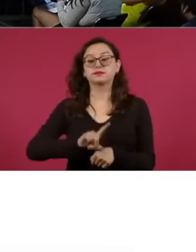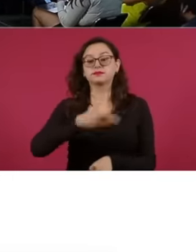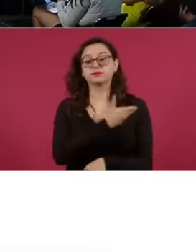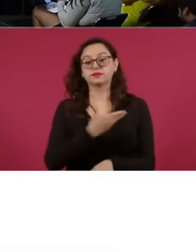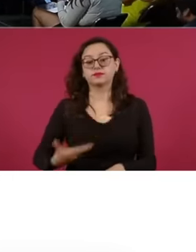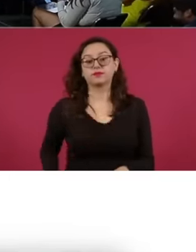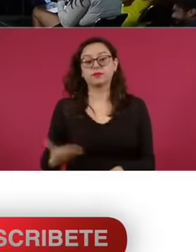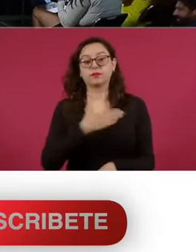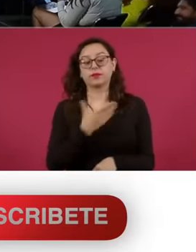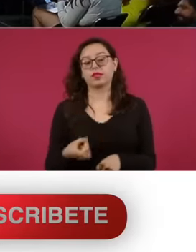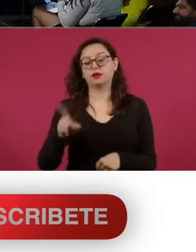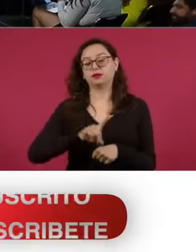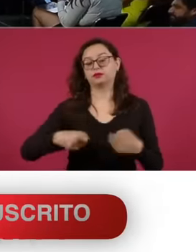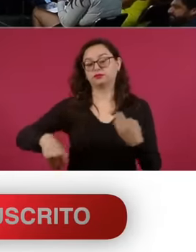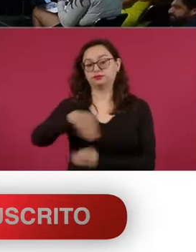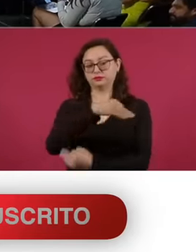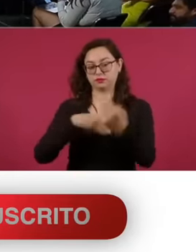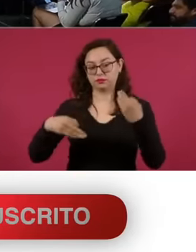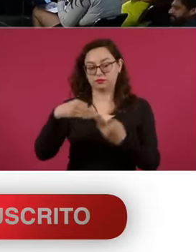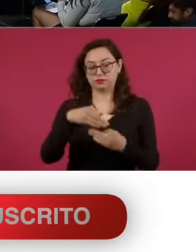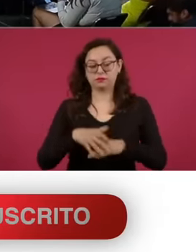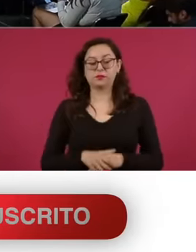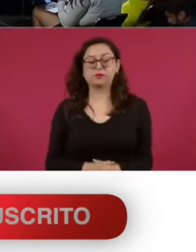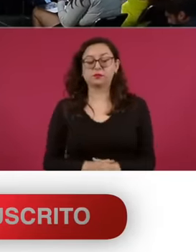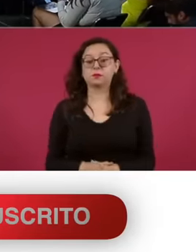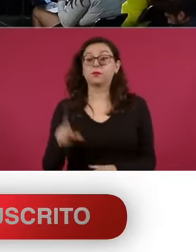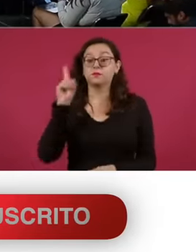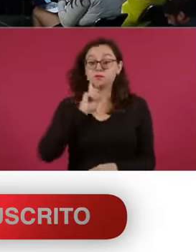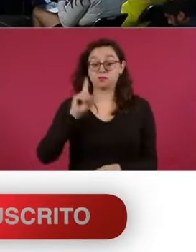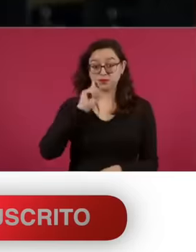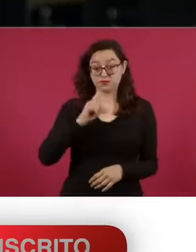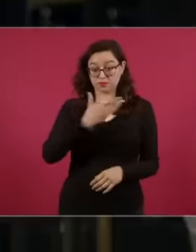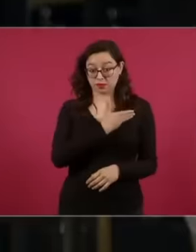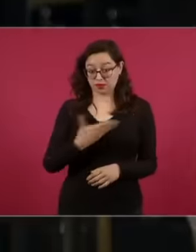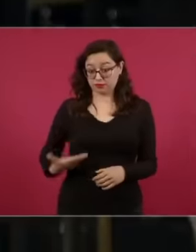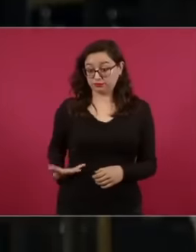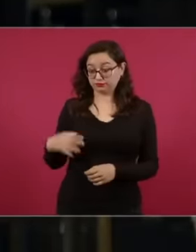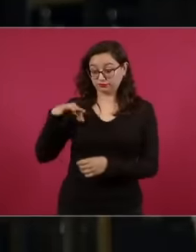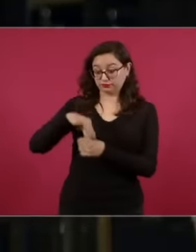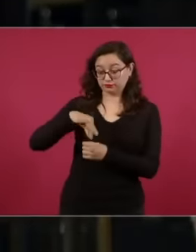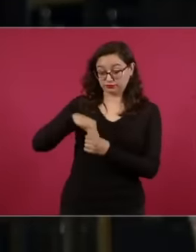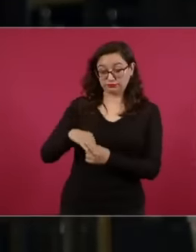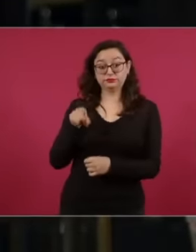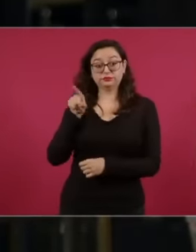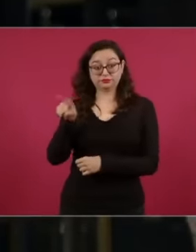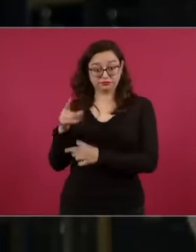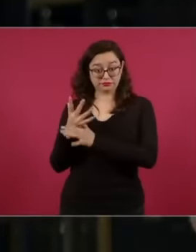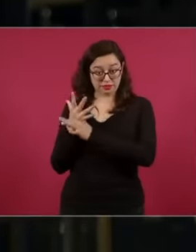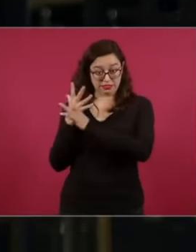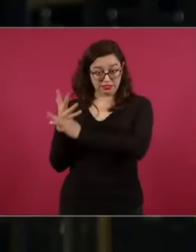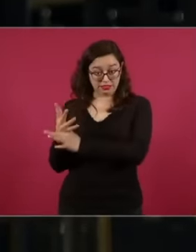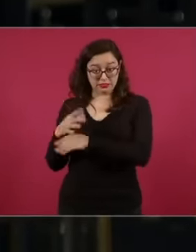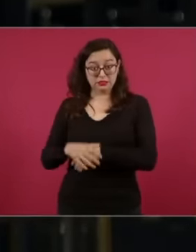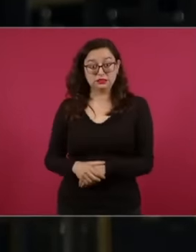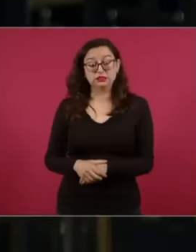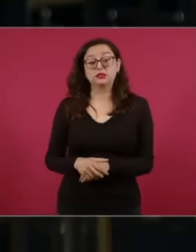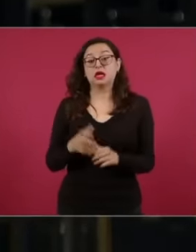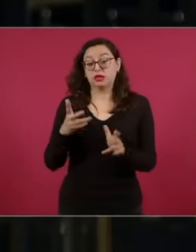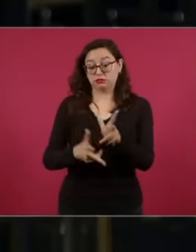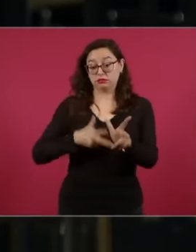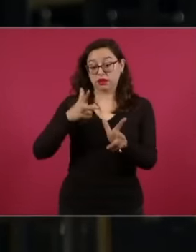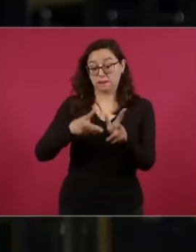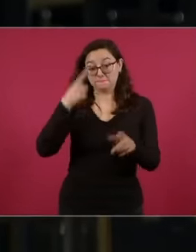a todos. Presidente, la virtual presidenta electa dijo antier que le dará continuidad al proyecto de los trenes de